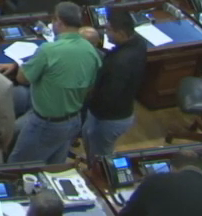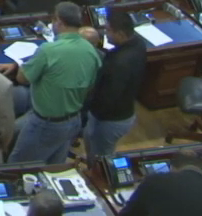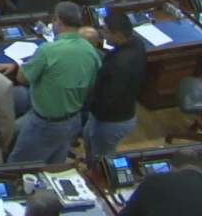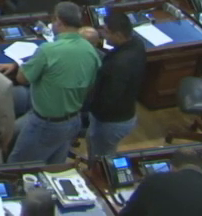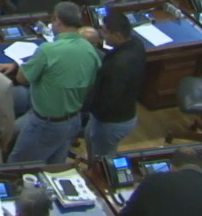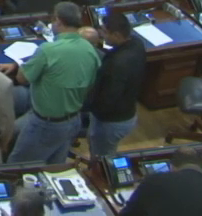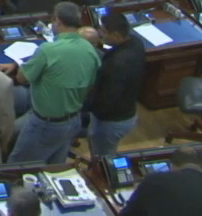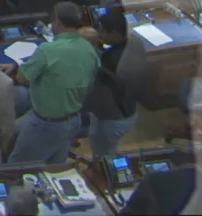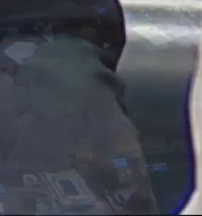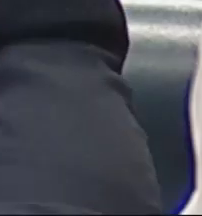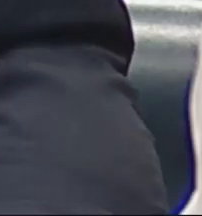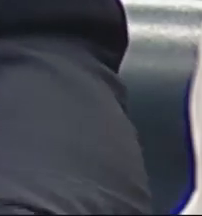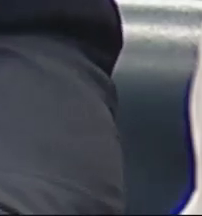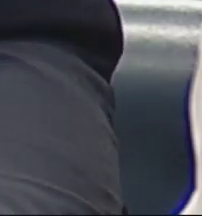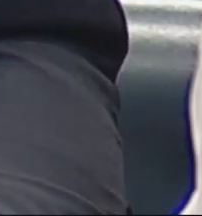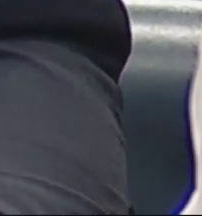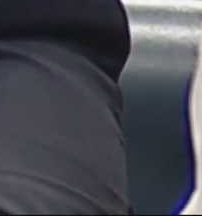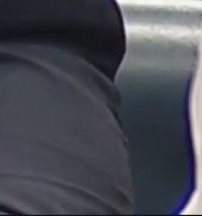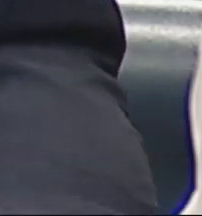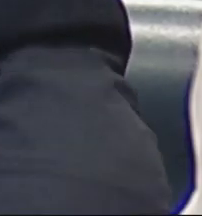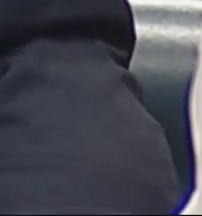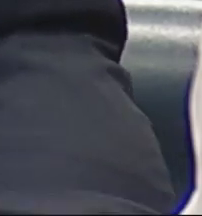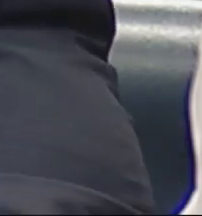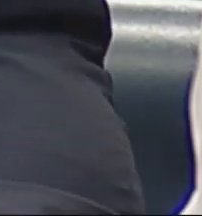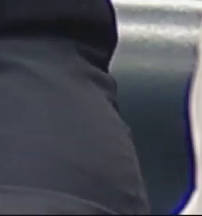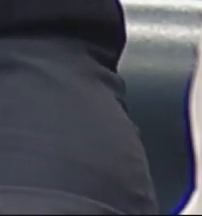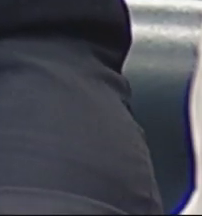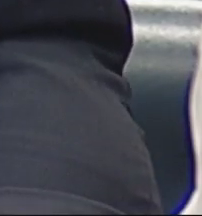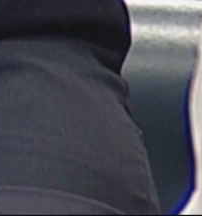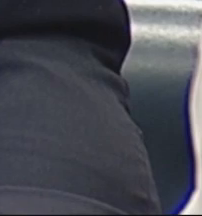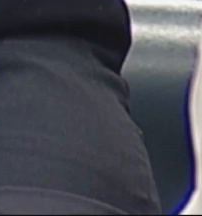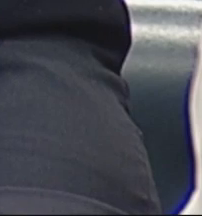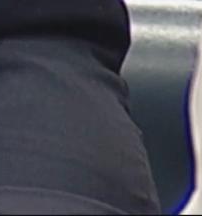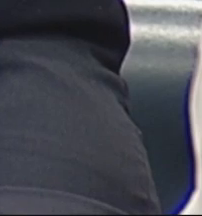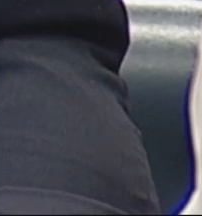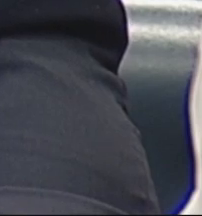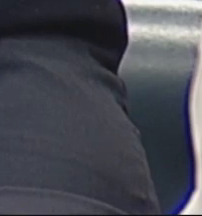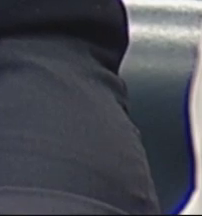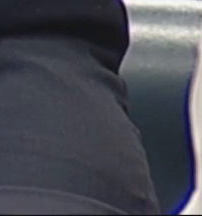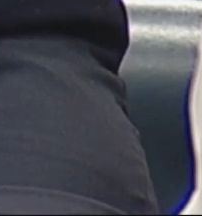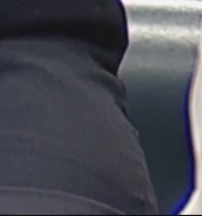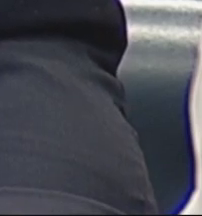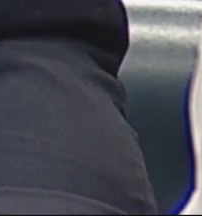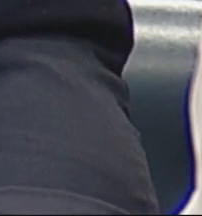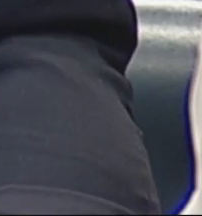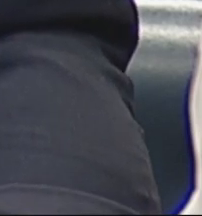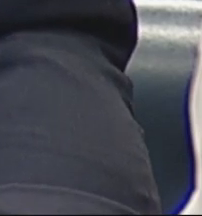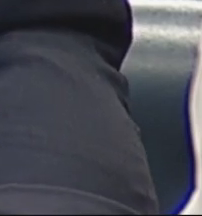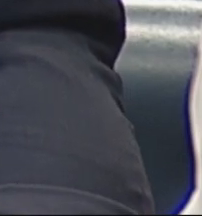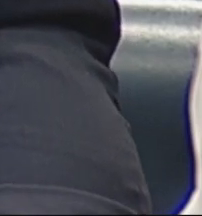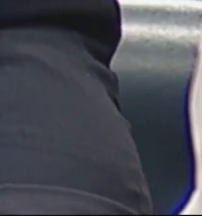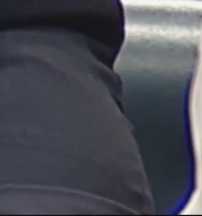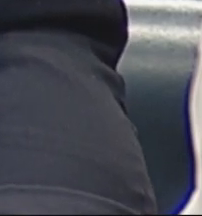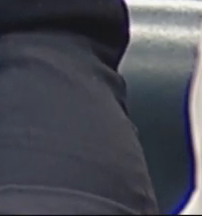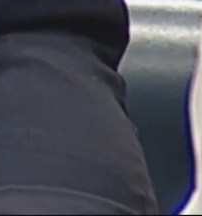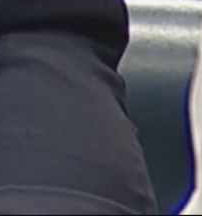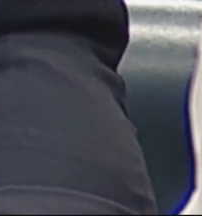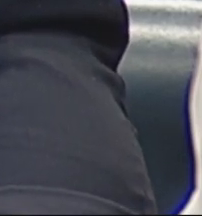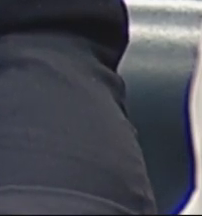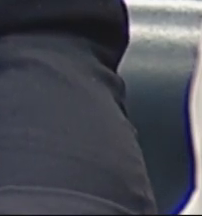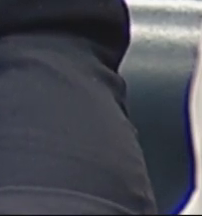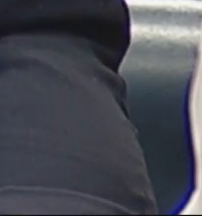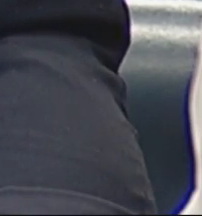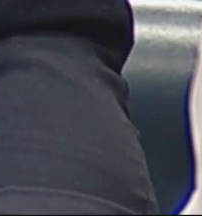Las personas representadas que integren el Consejo Nacional no podrán delegar sus funciones, salvo que por